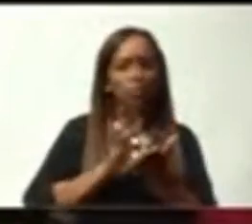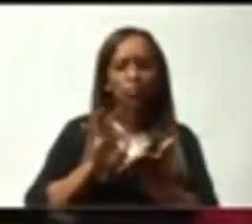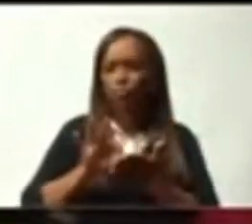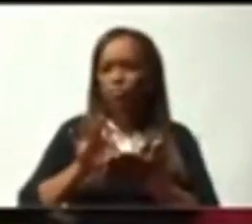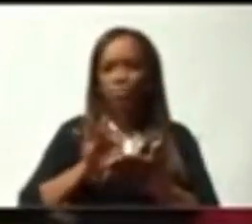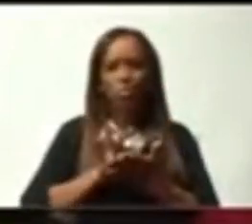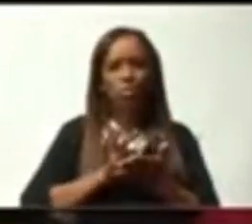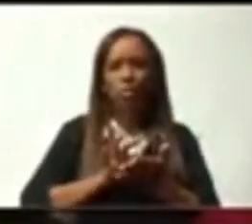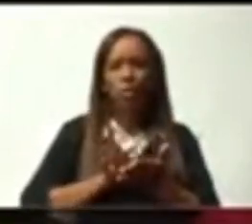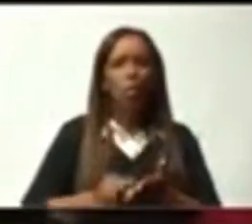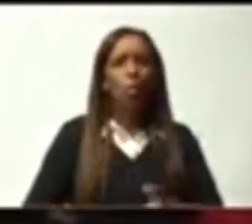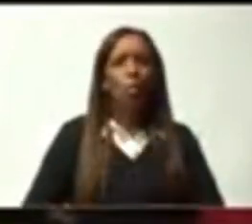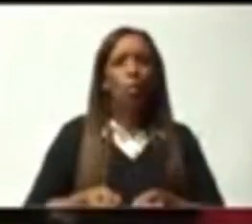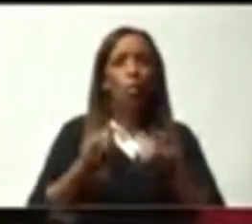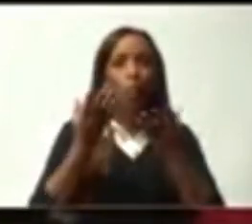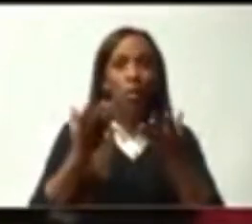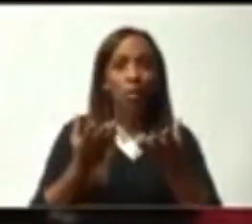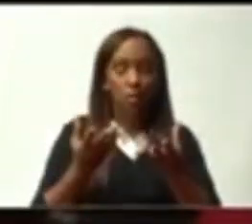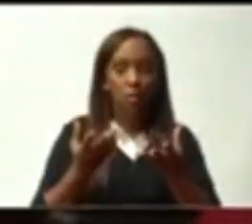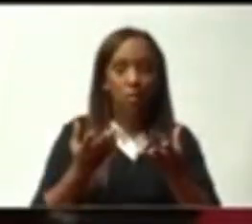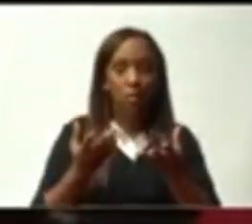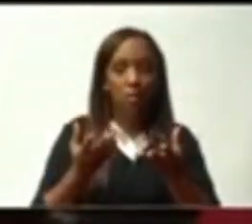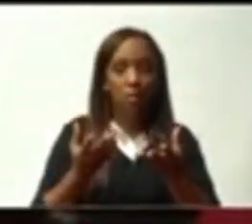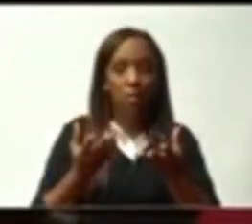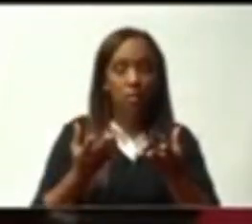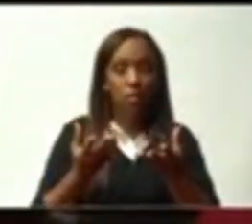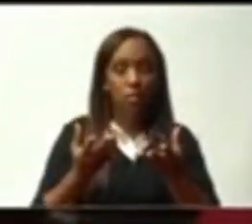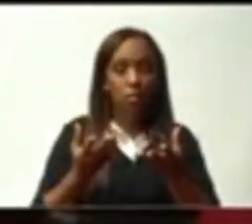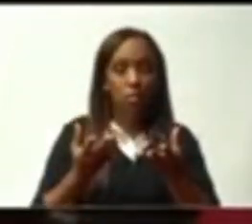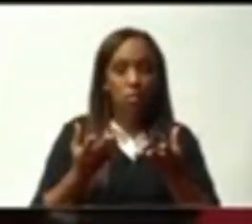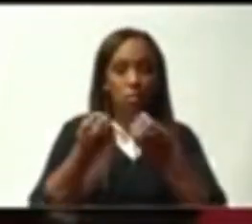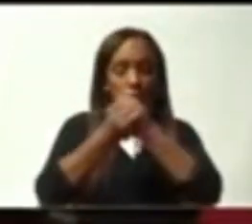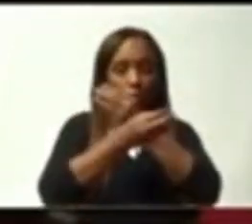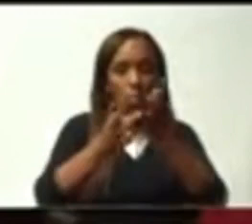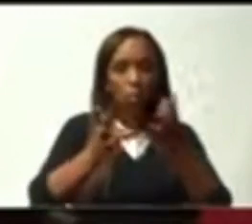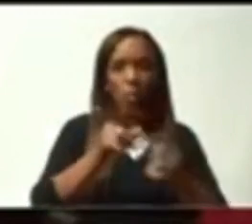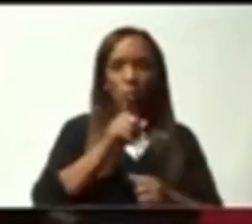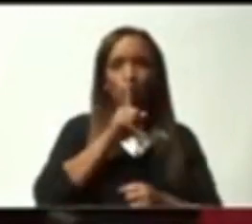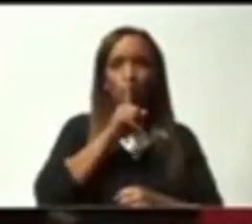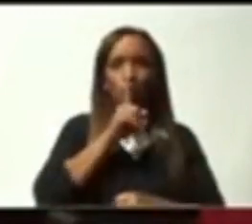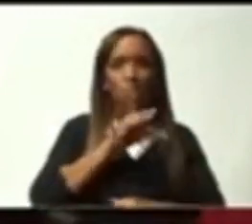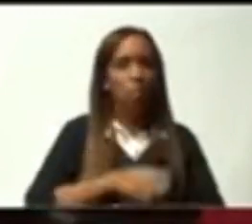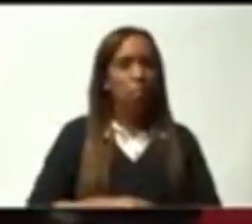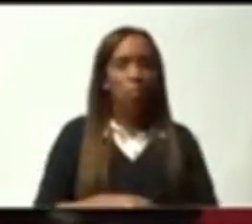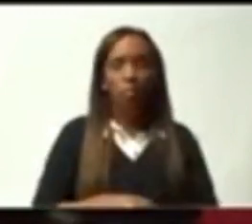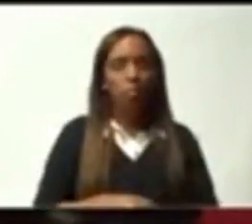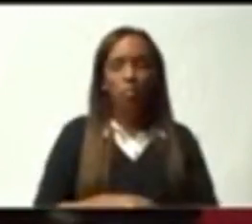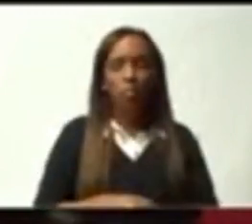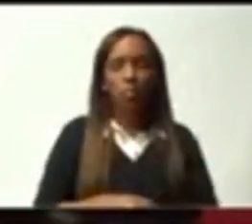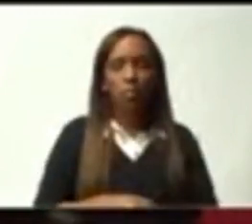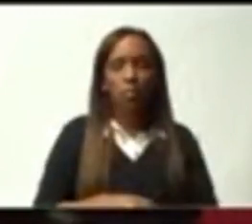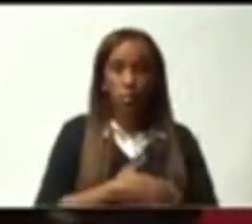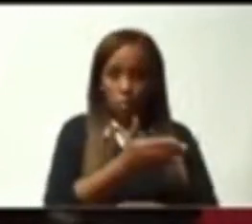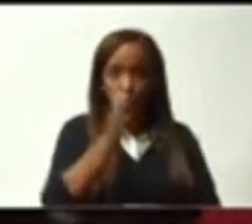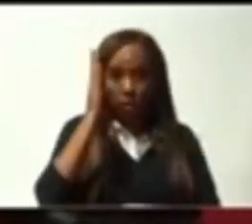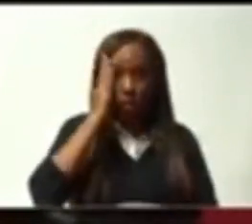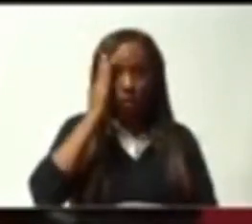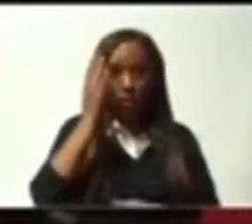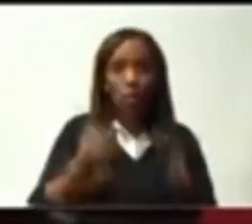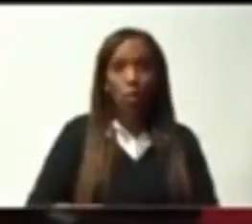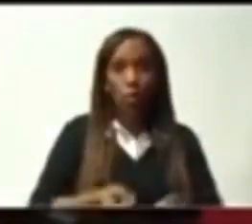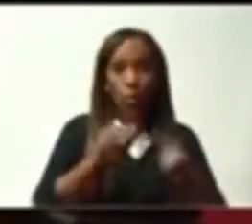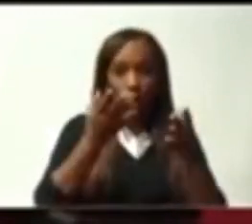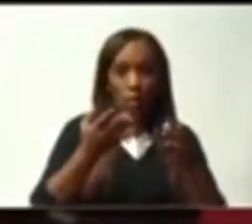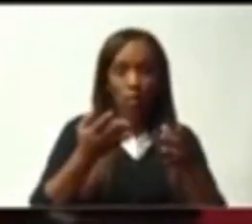nadie. ¿Ustedes conocen cuáles son los bienes que hay incautados? No, ahora esta ley obliga a que